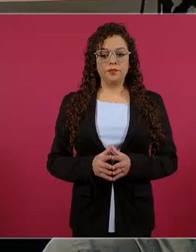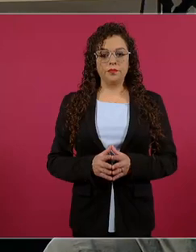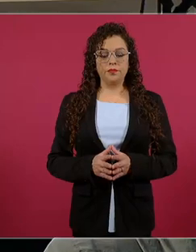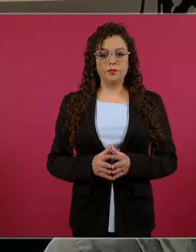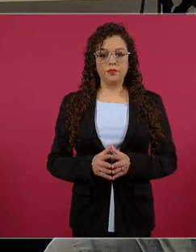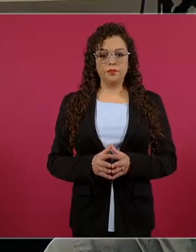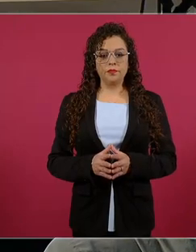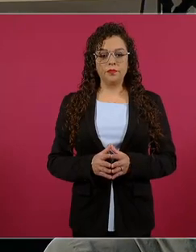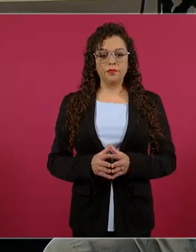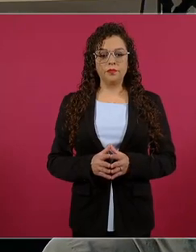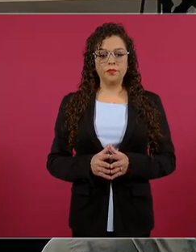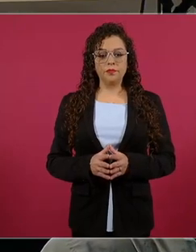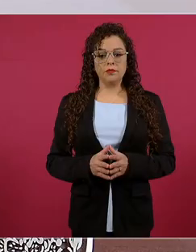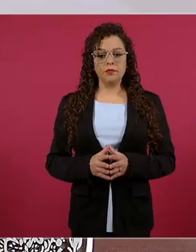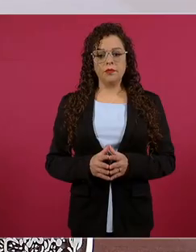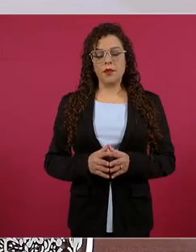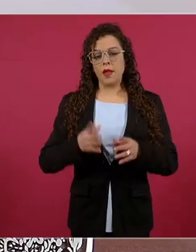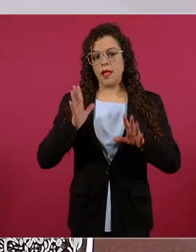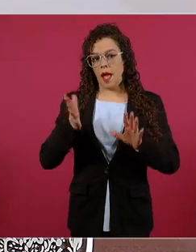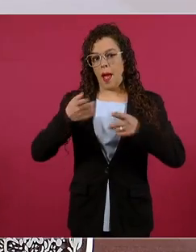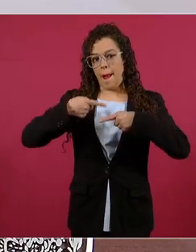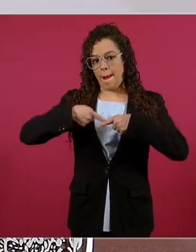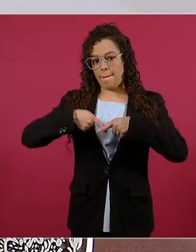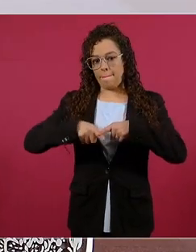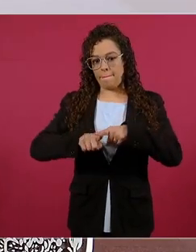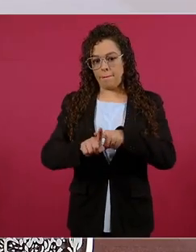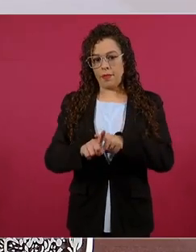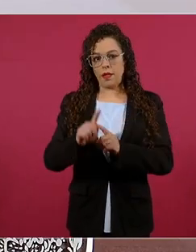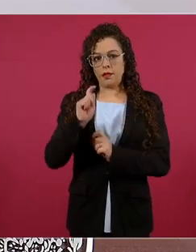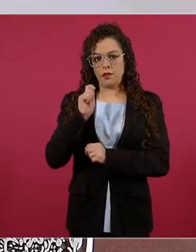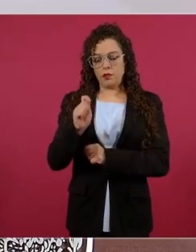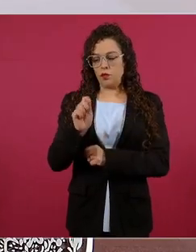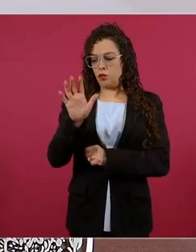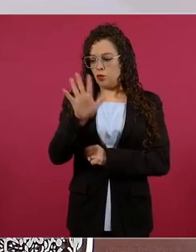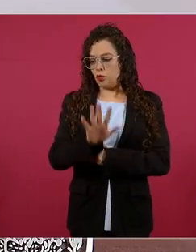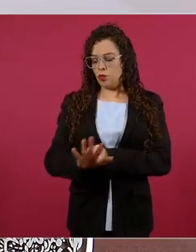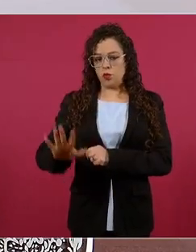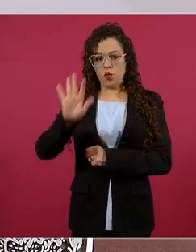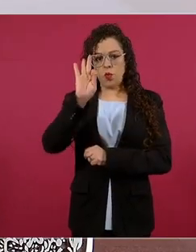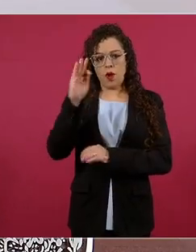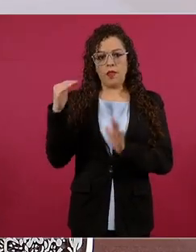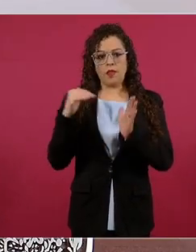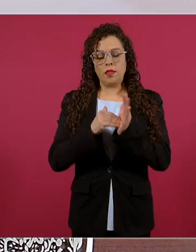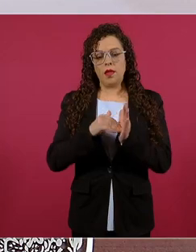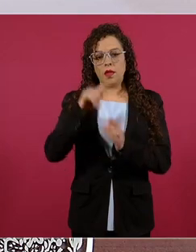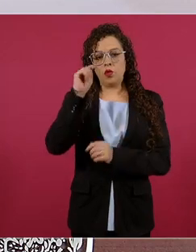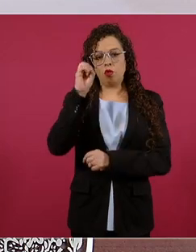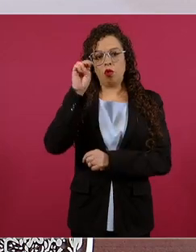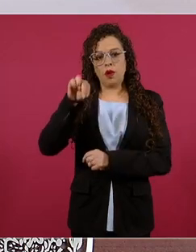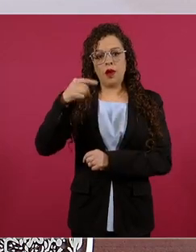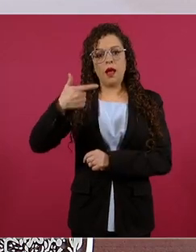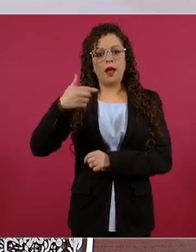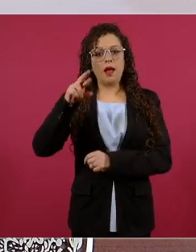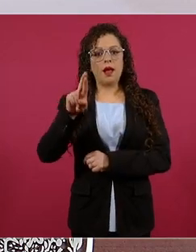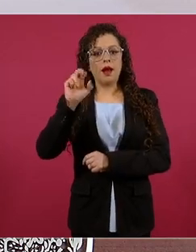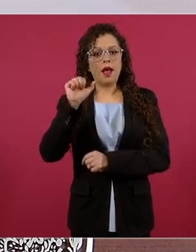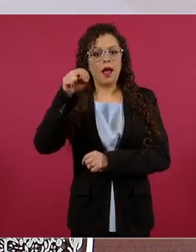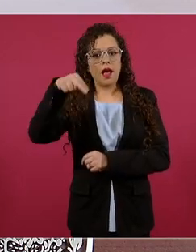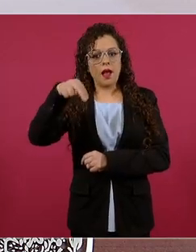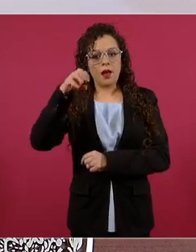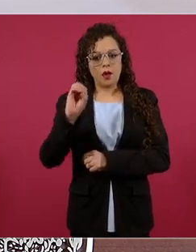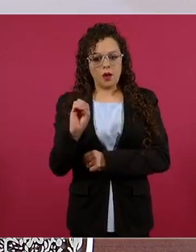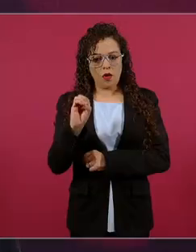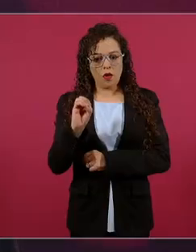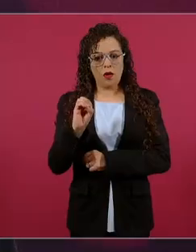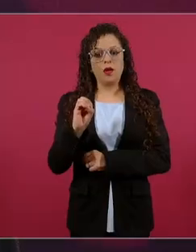rentable. Ya se inició el movimiento de carga interoceánica con 40,000 toneladas de granos que a través de cabotaje lo